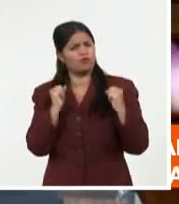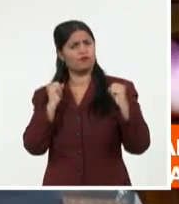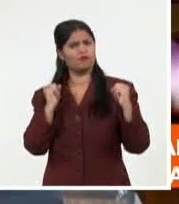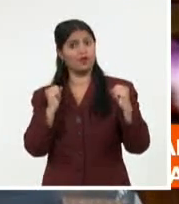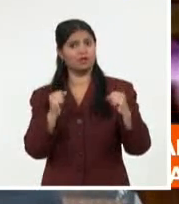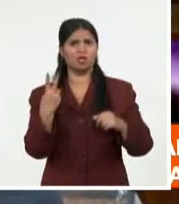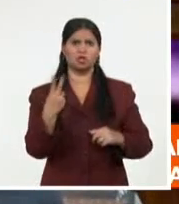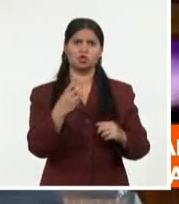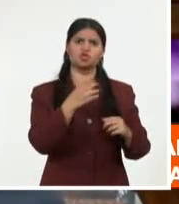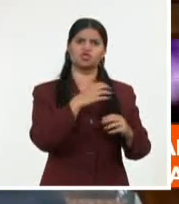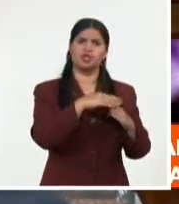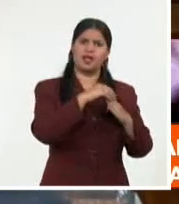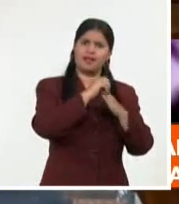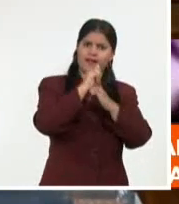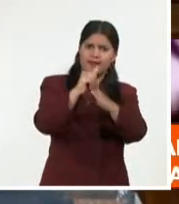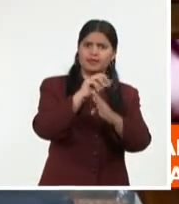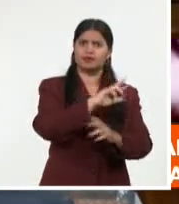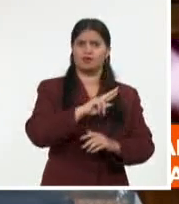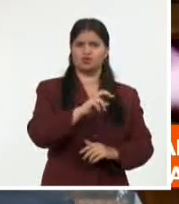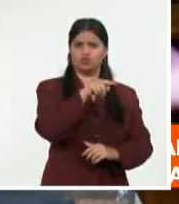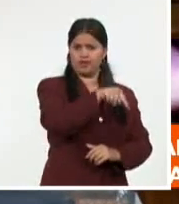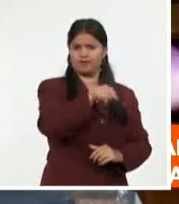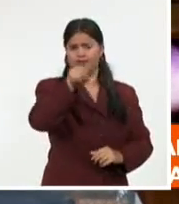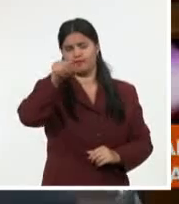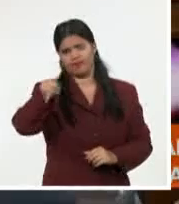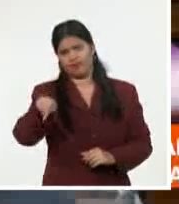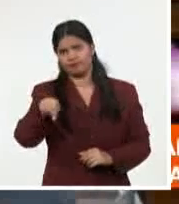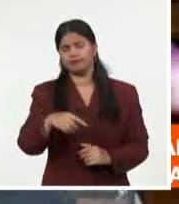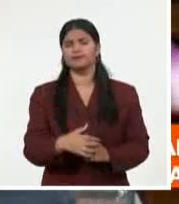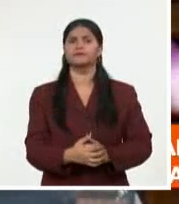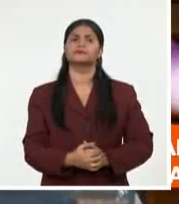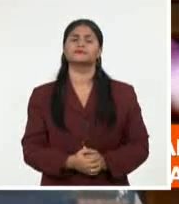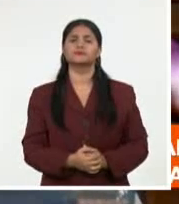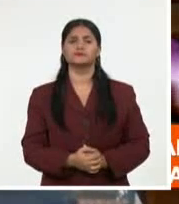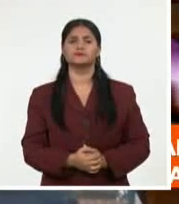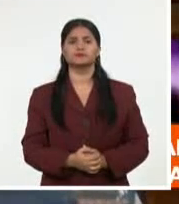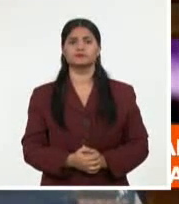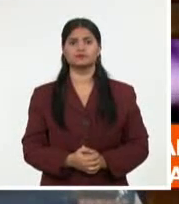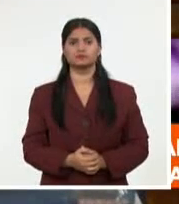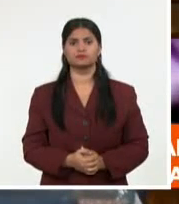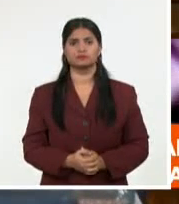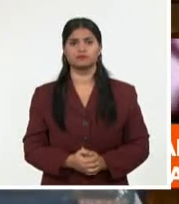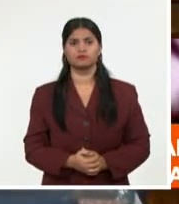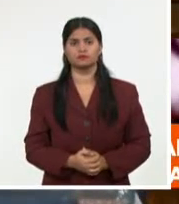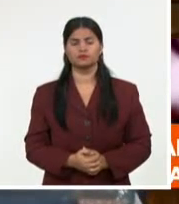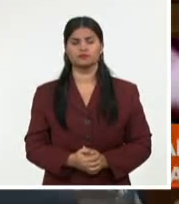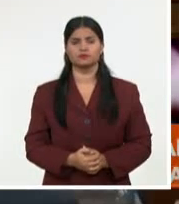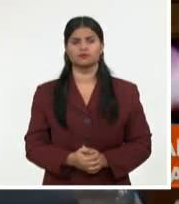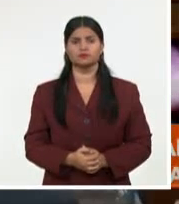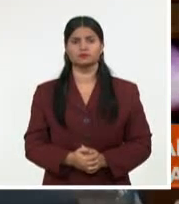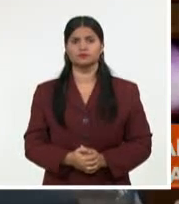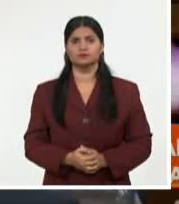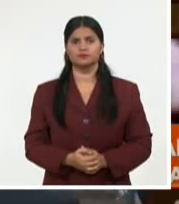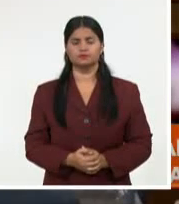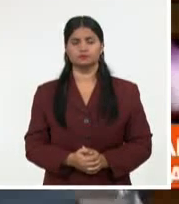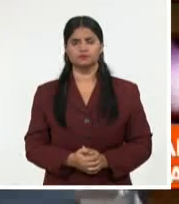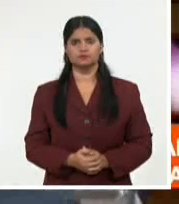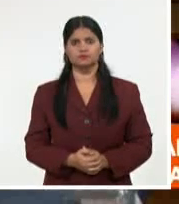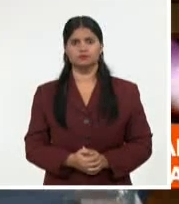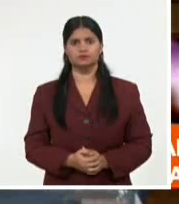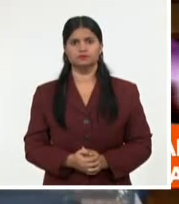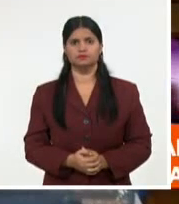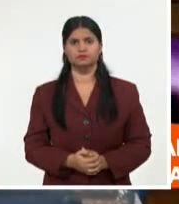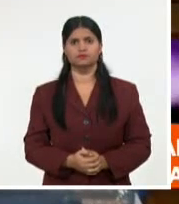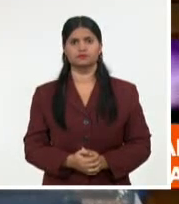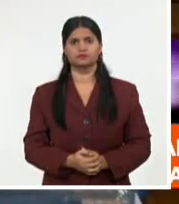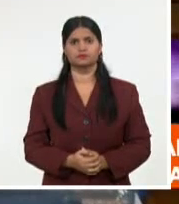well-known friendship between the commander-in-chief of the Cuban Revolution, Fidel Castro Ruz, and Prime Minister Ras González